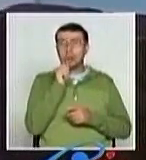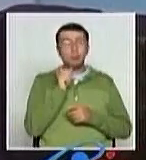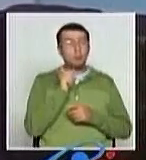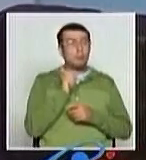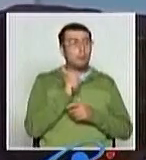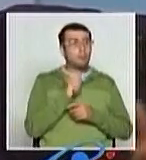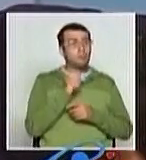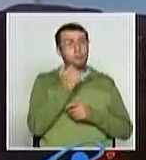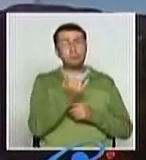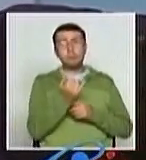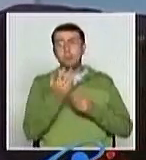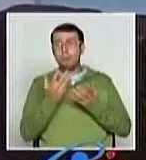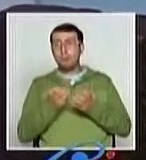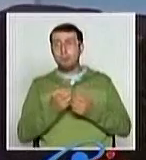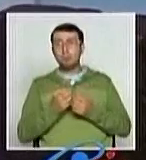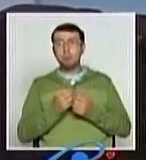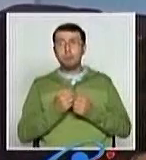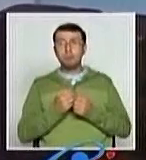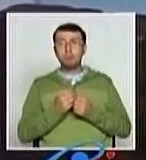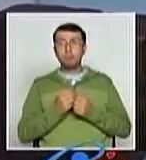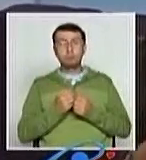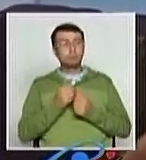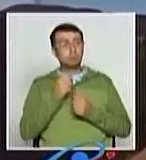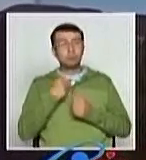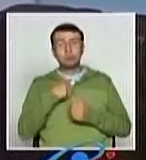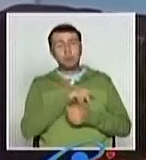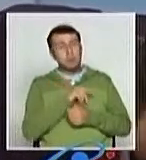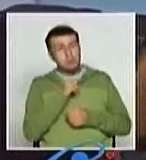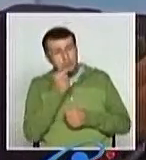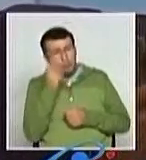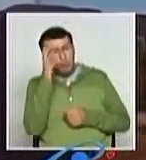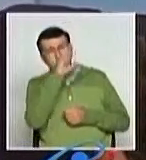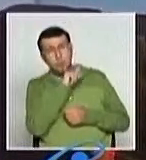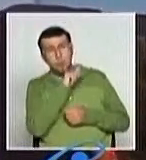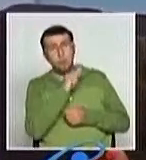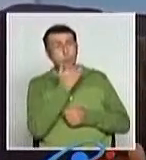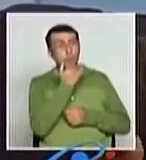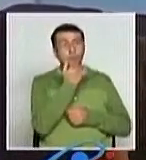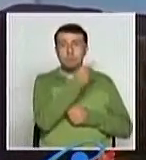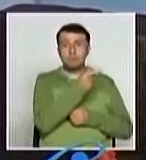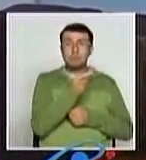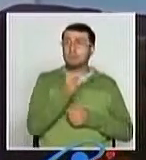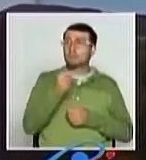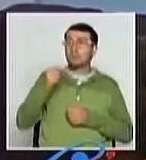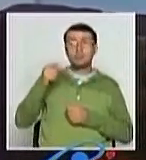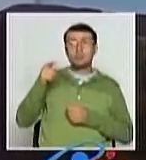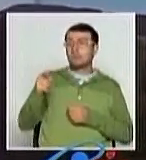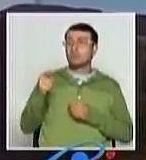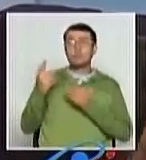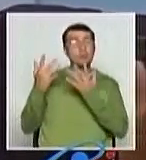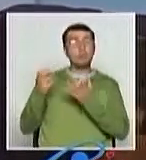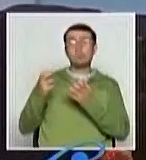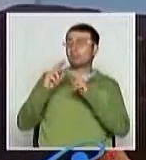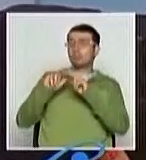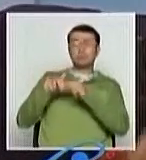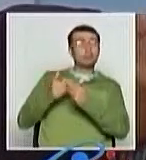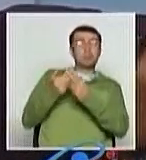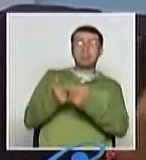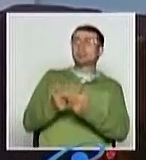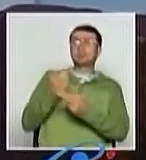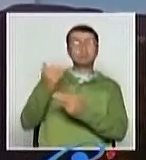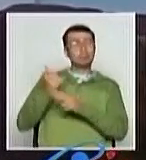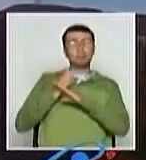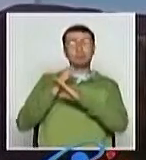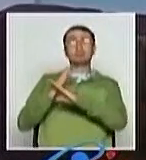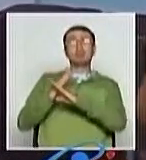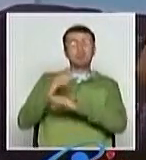bienestar algo muy hermoso que ella no quería tener con este señor su esposo relaciones íntimas debida a que su